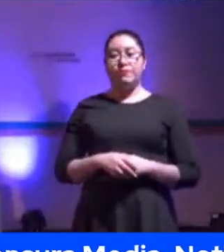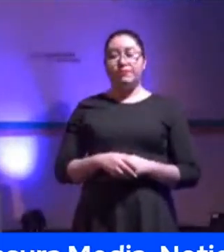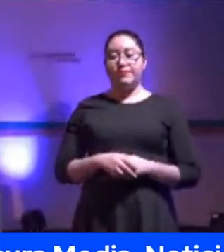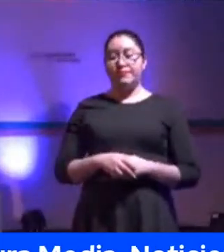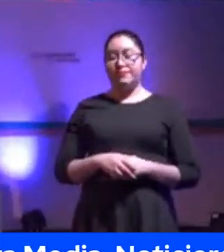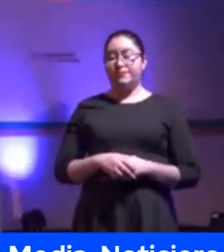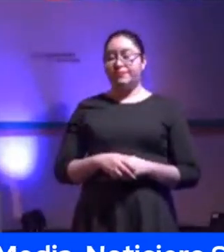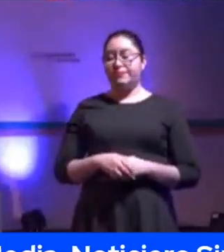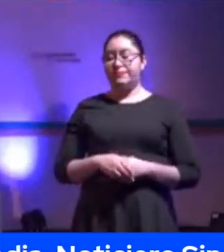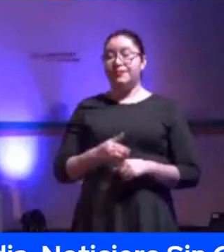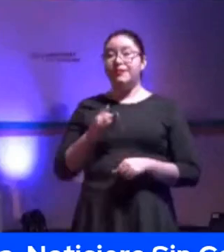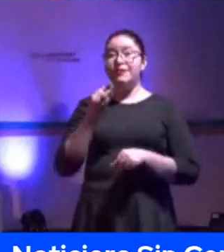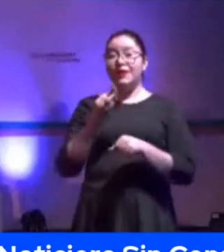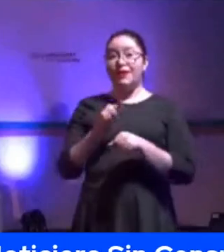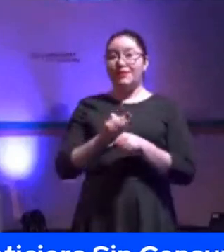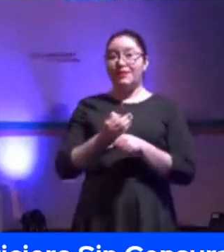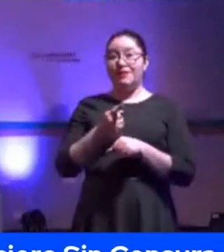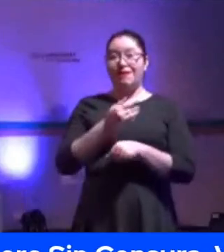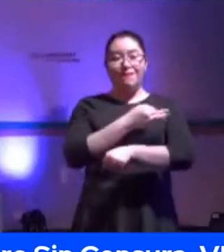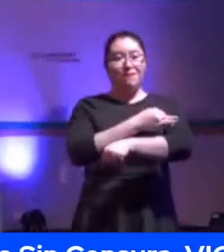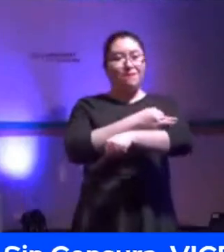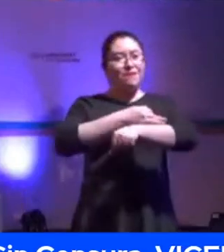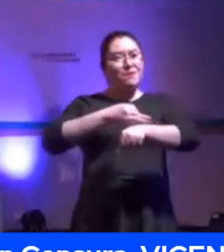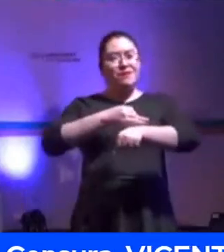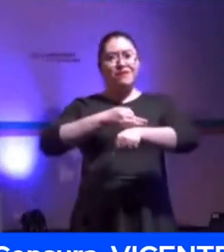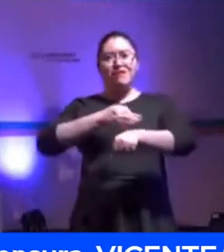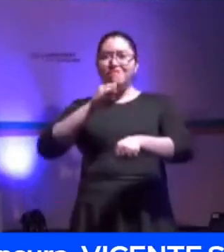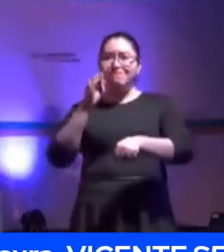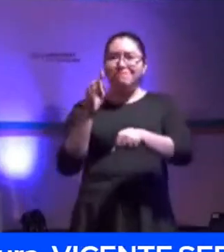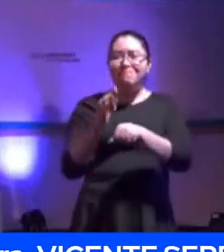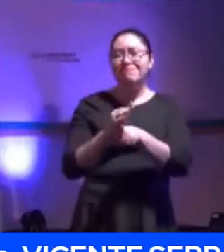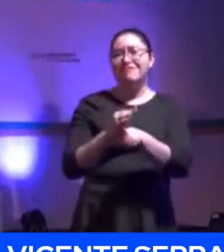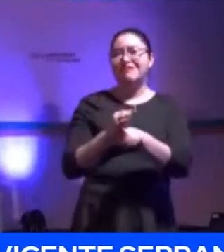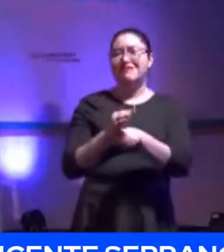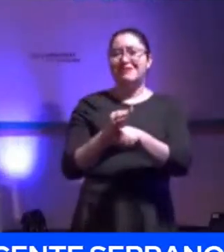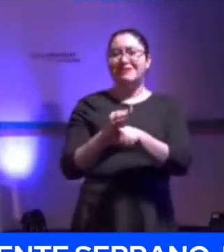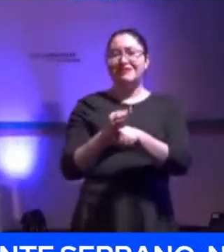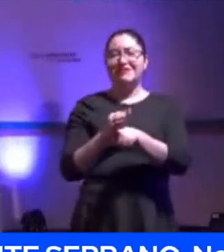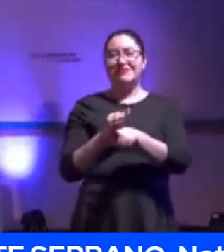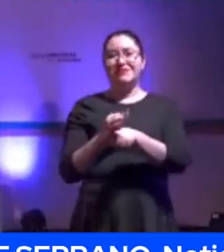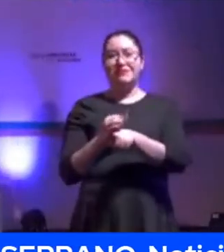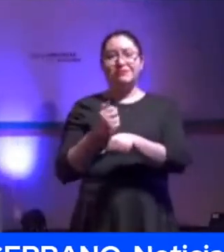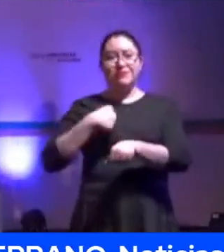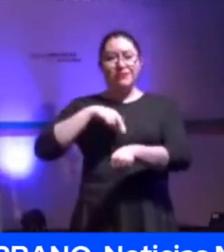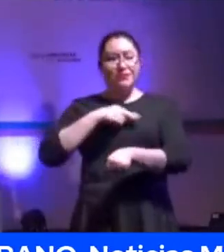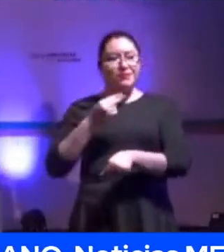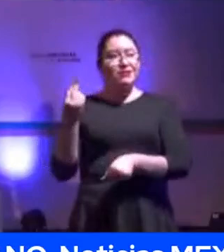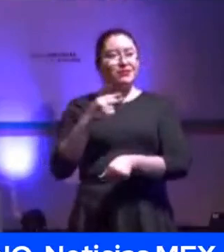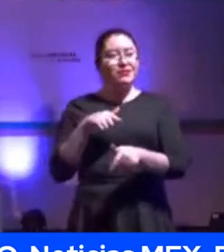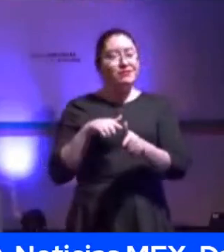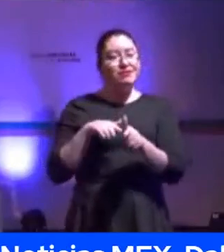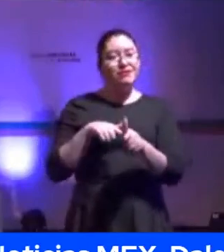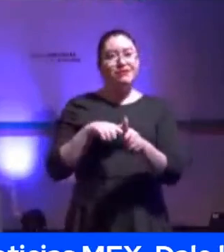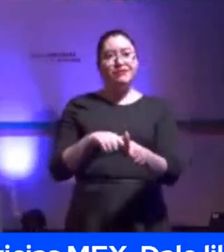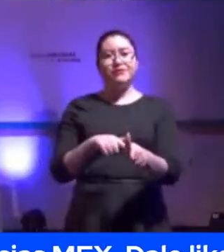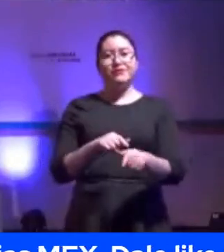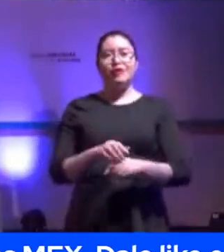apostémosle a la familia. Sigámosle apostando a la familia, sigamos apostando